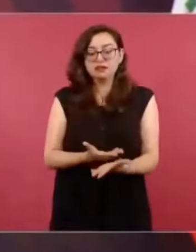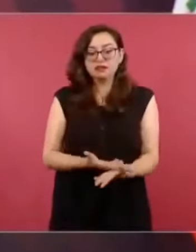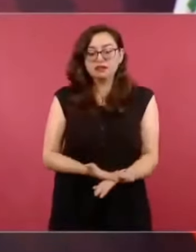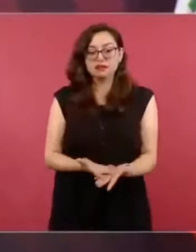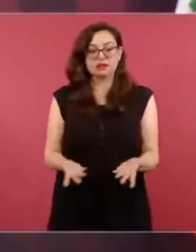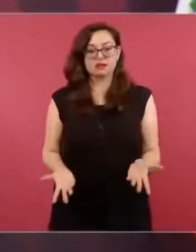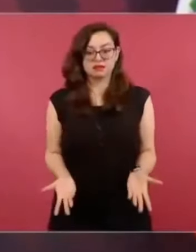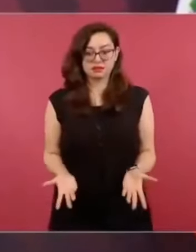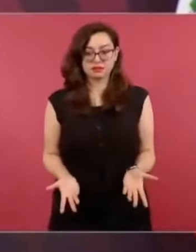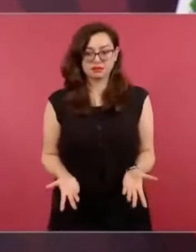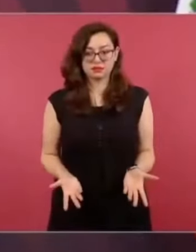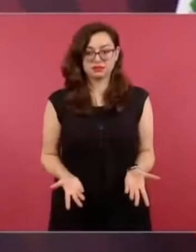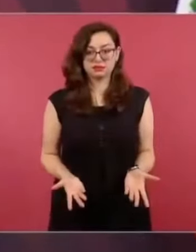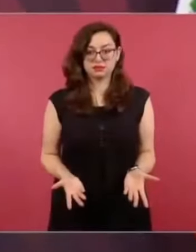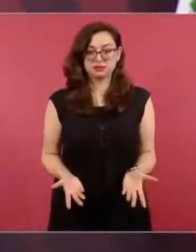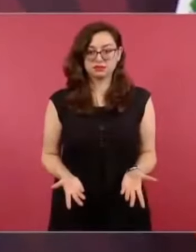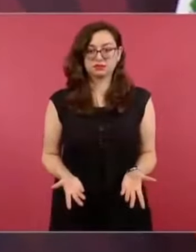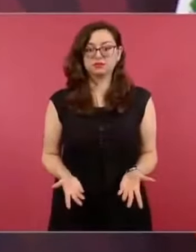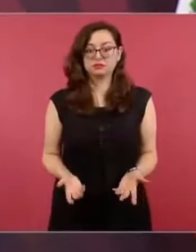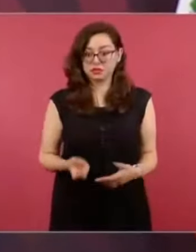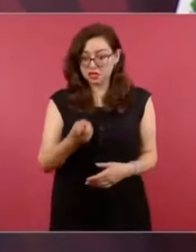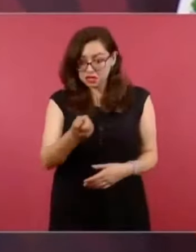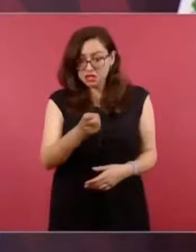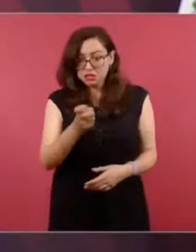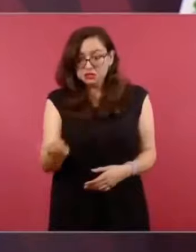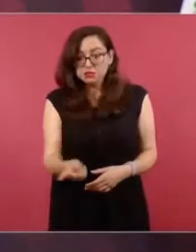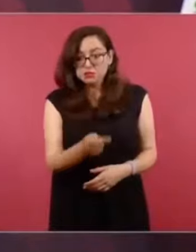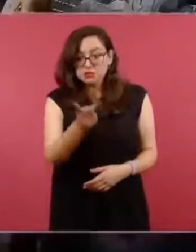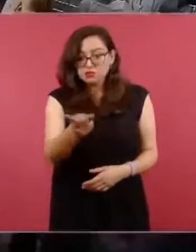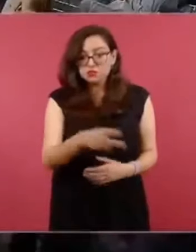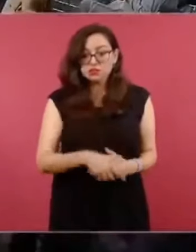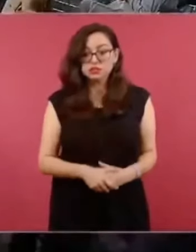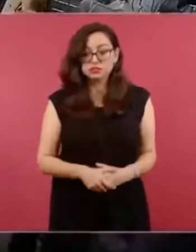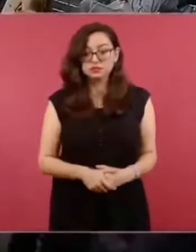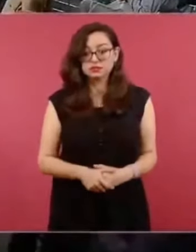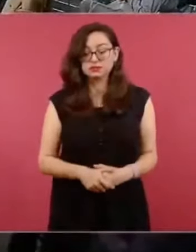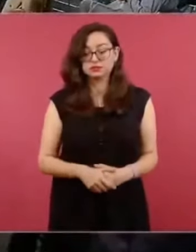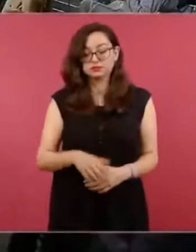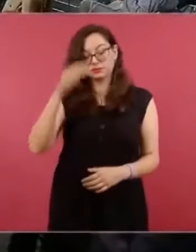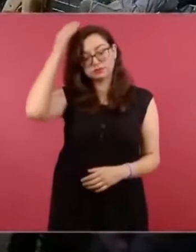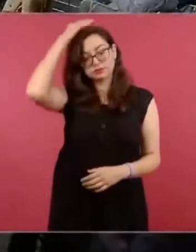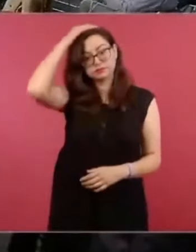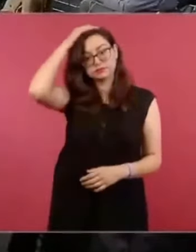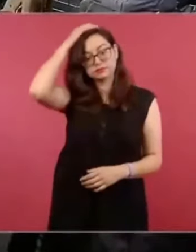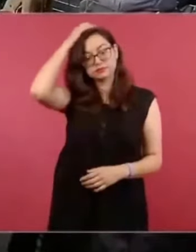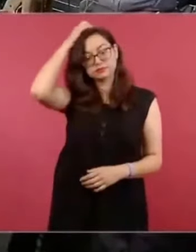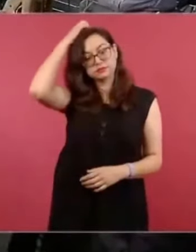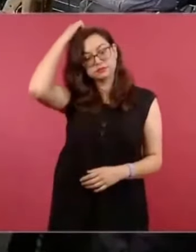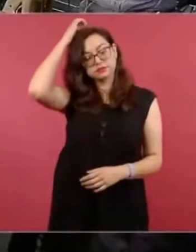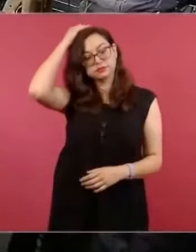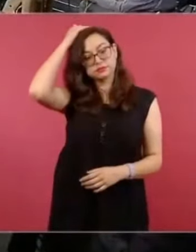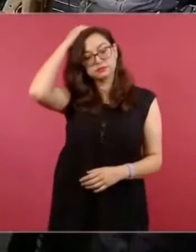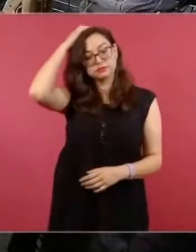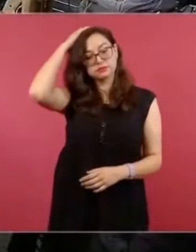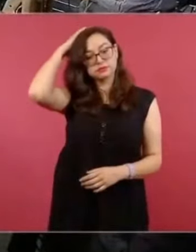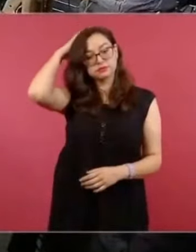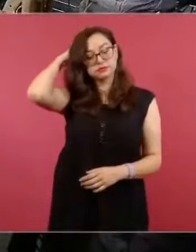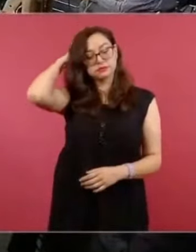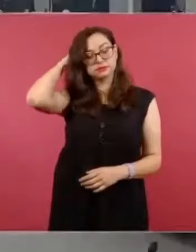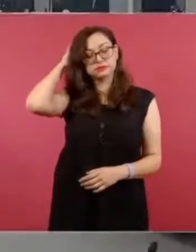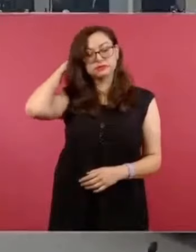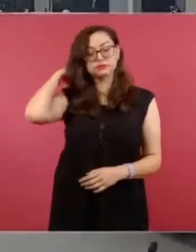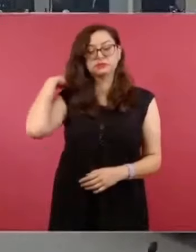legal pero es tu pregunta no va aar eso o van a recurrir a